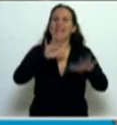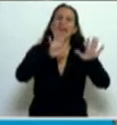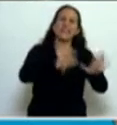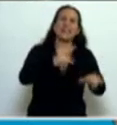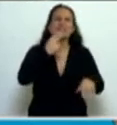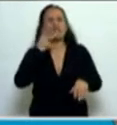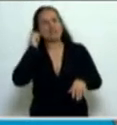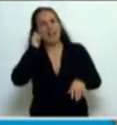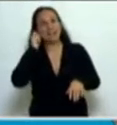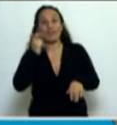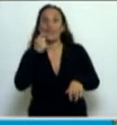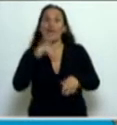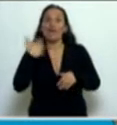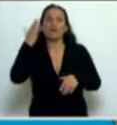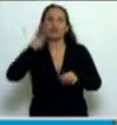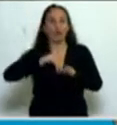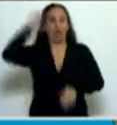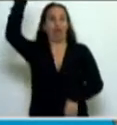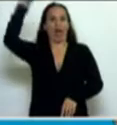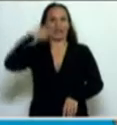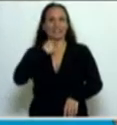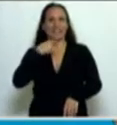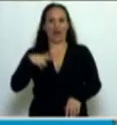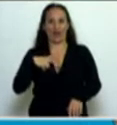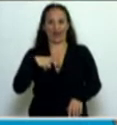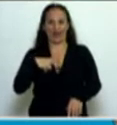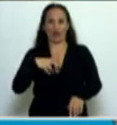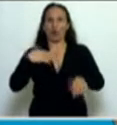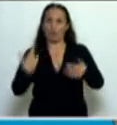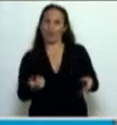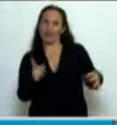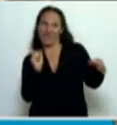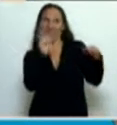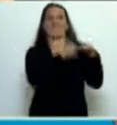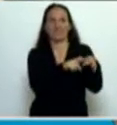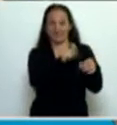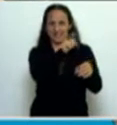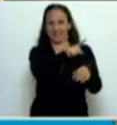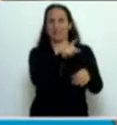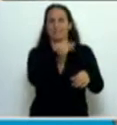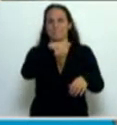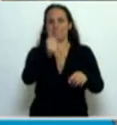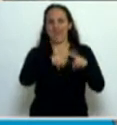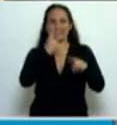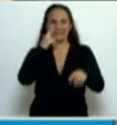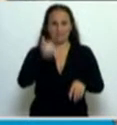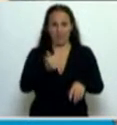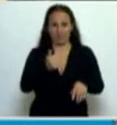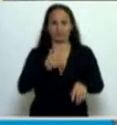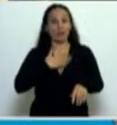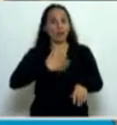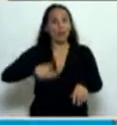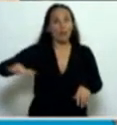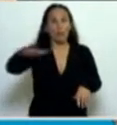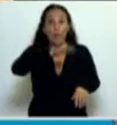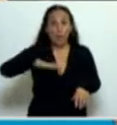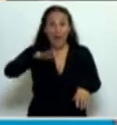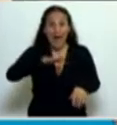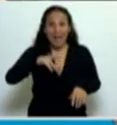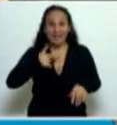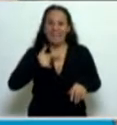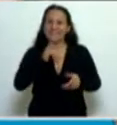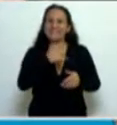subversión cultural, yo recuerdo una AFJP máxima que tenía una publicidad que decía, mostraba un pibe